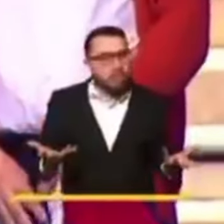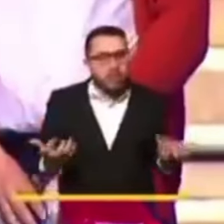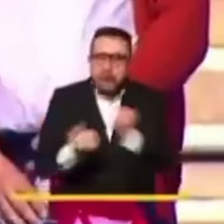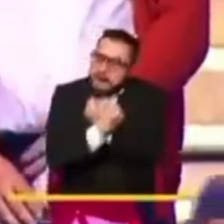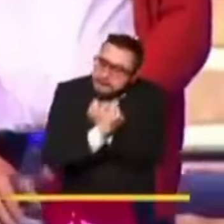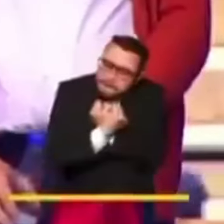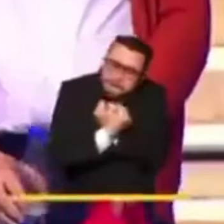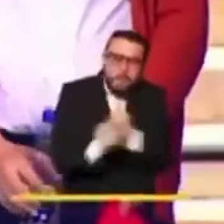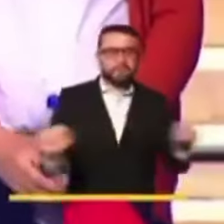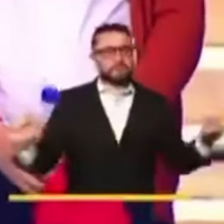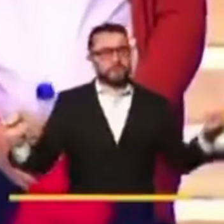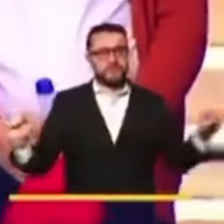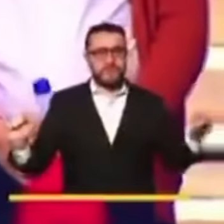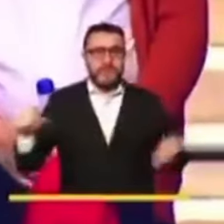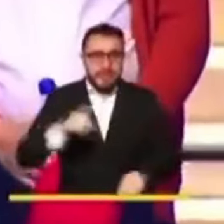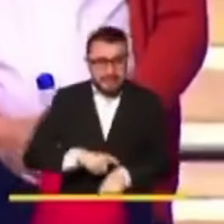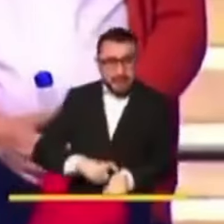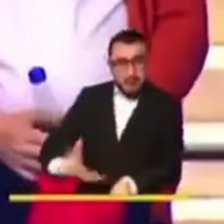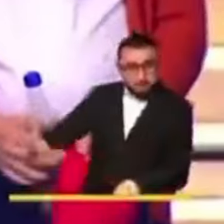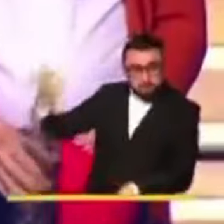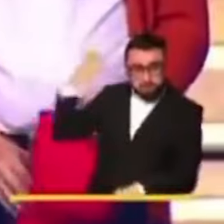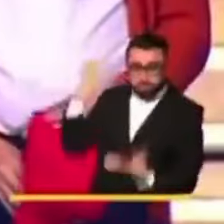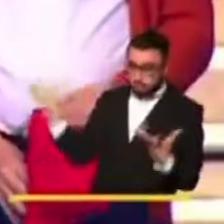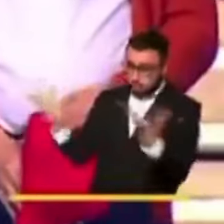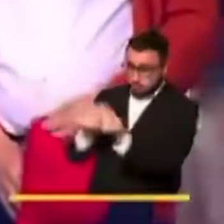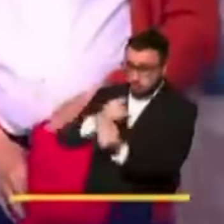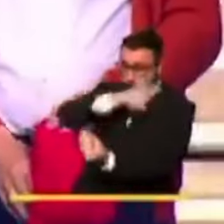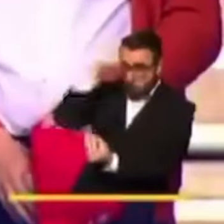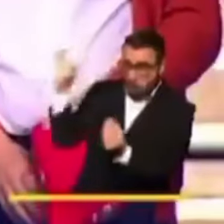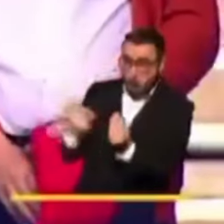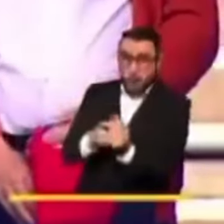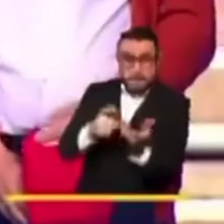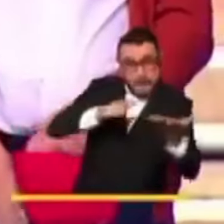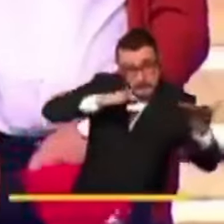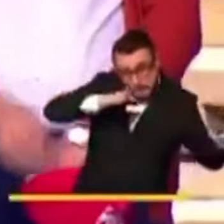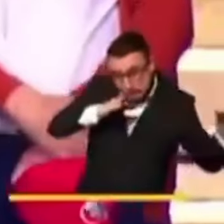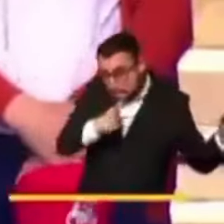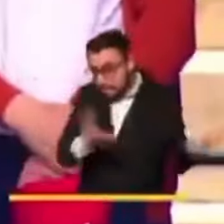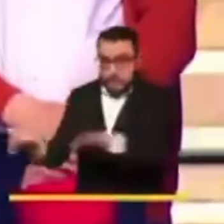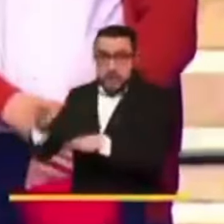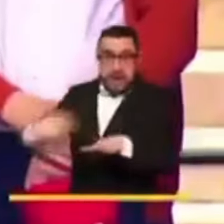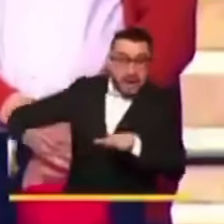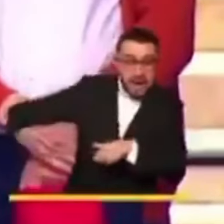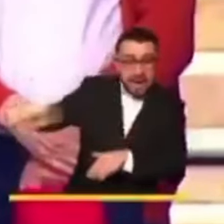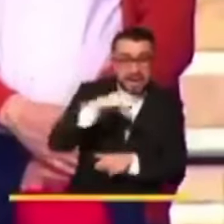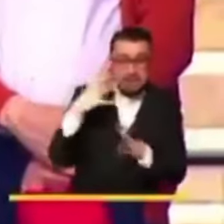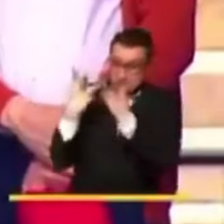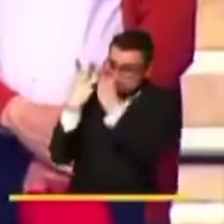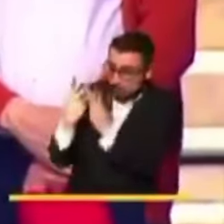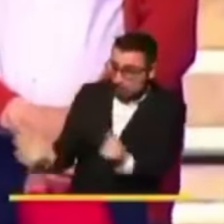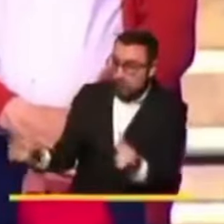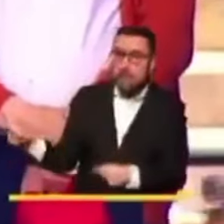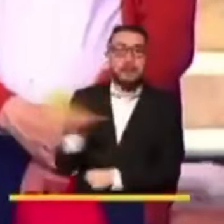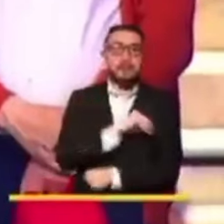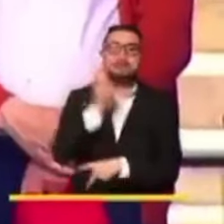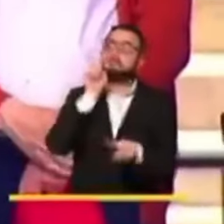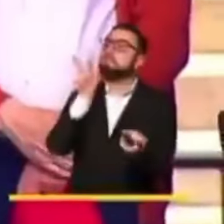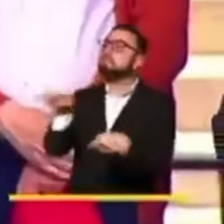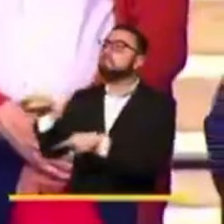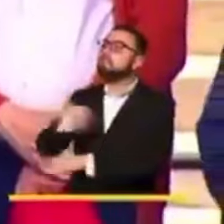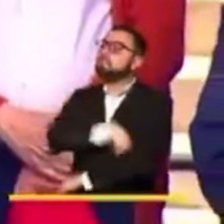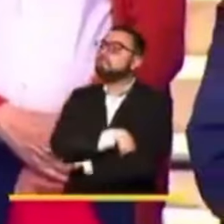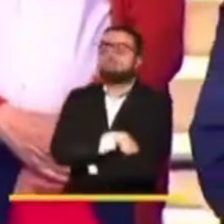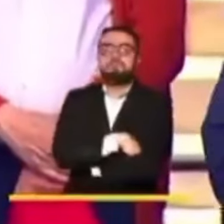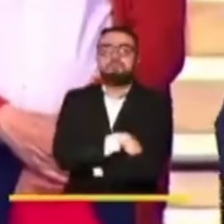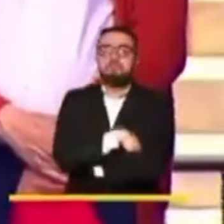las épocas del genocidio, del exterminio de un pueblo entero ante nuestros ojos, ante